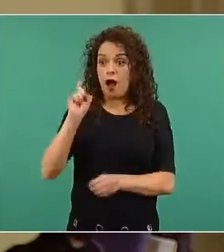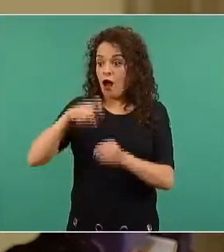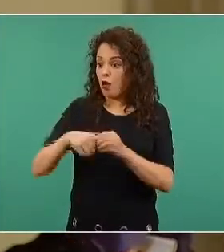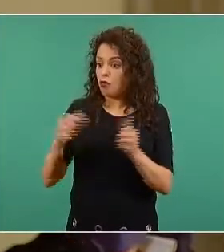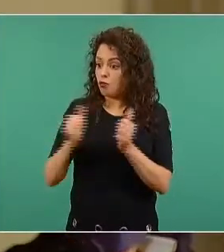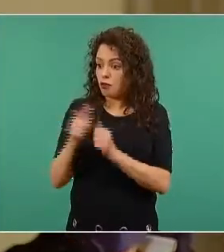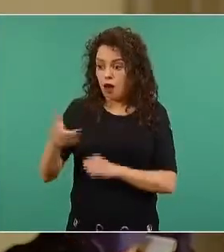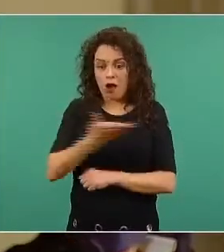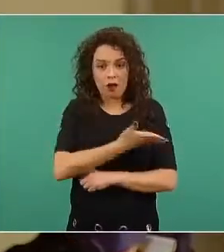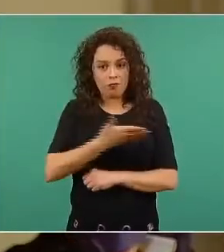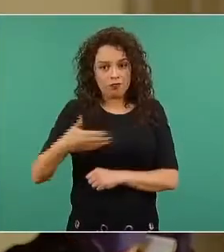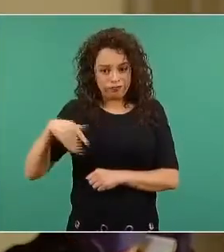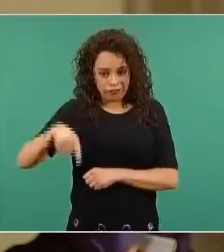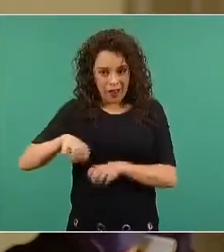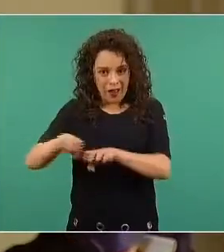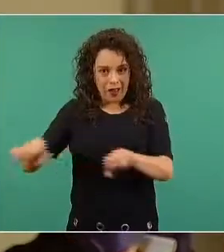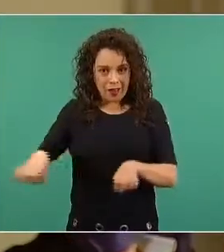misma